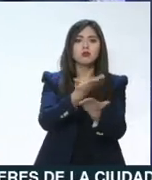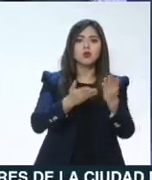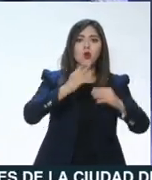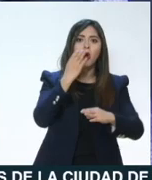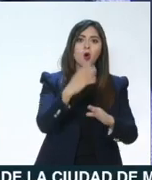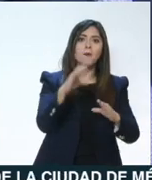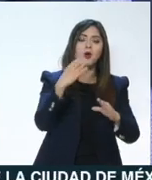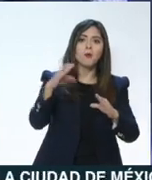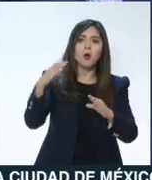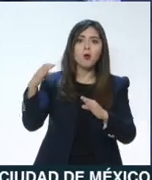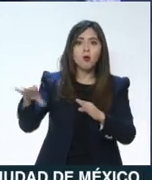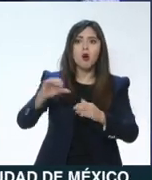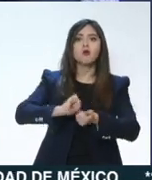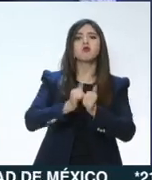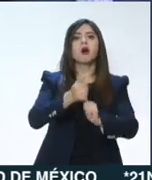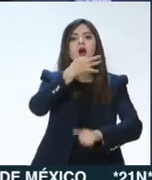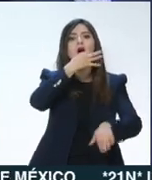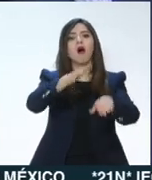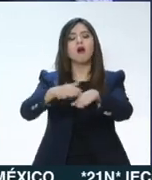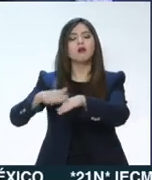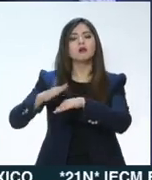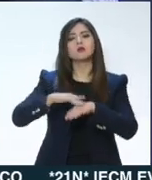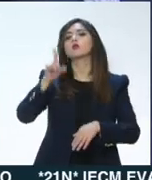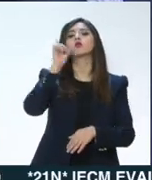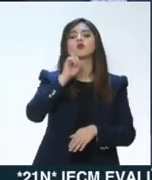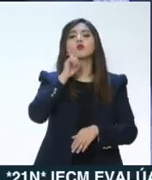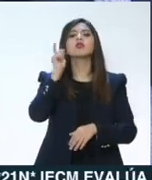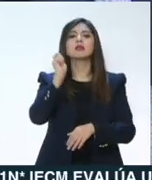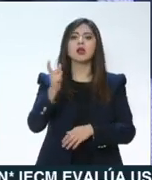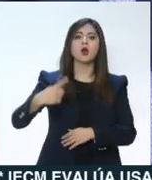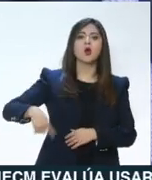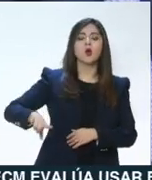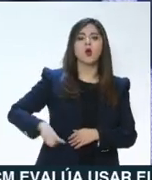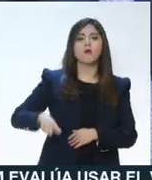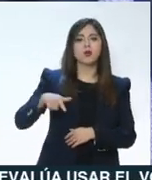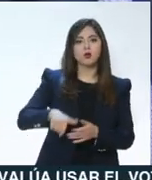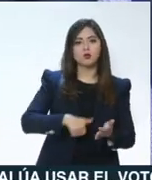denuncia mayor de las mujeres y la atención y la ocupación del gobierno para ello.